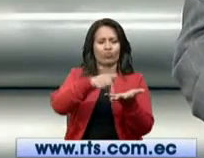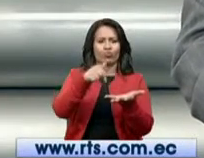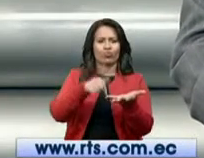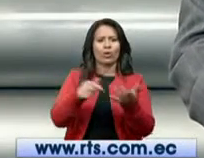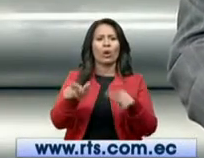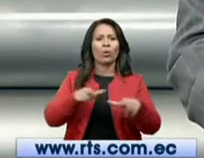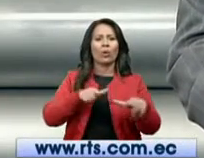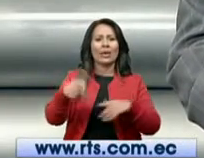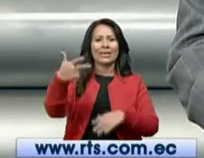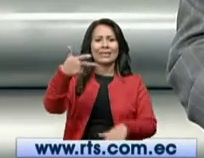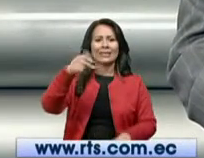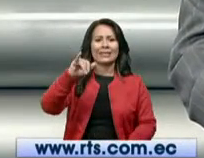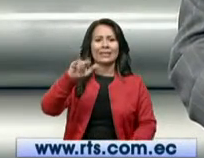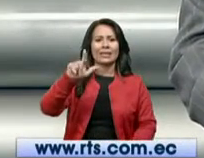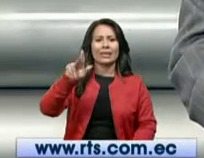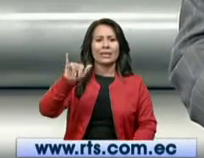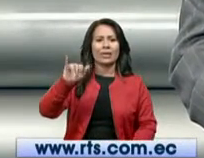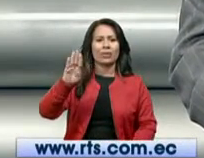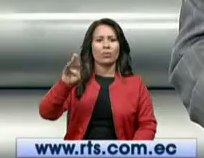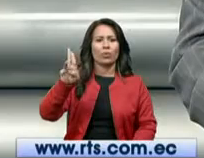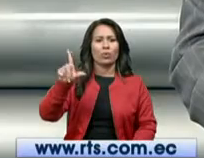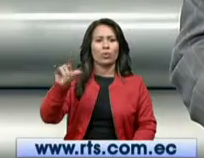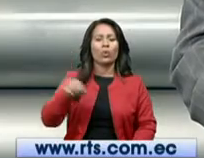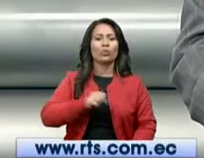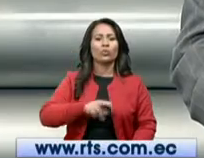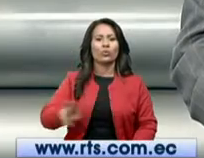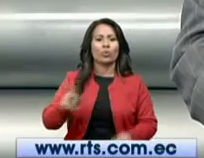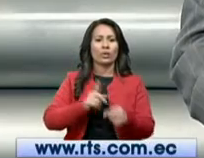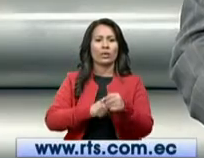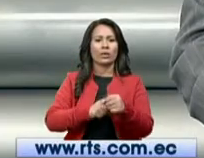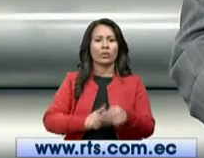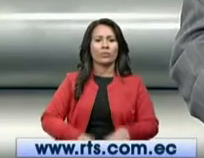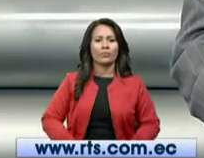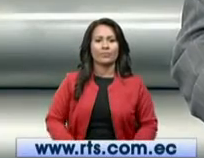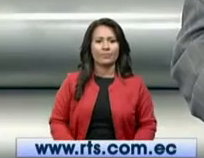Chilibulo, que es al sur de Quito.